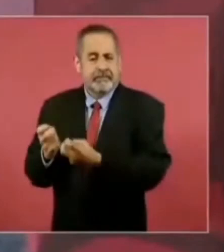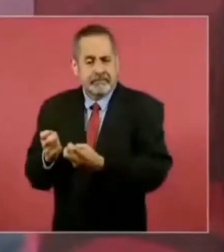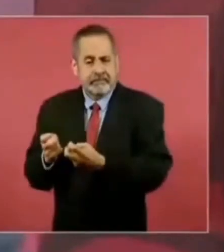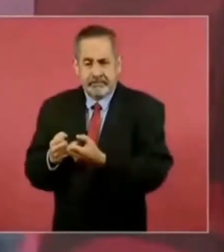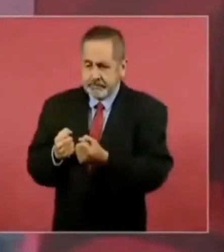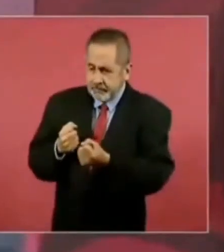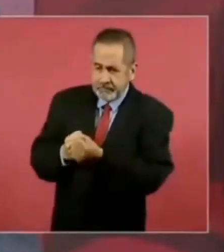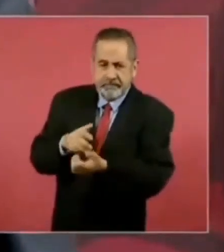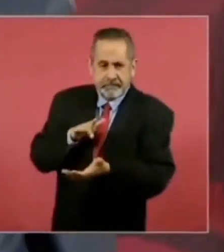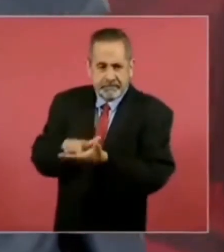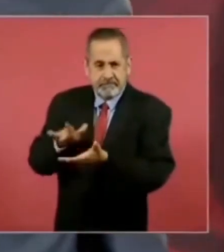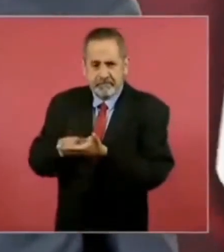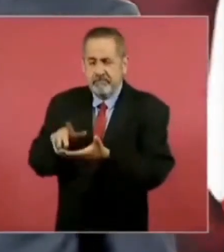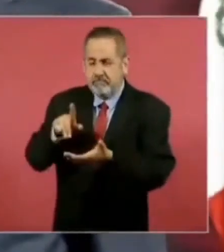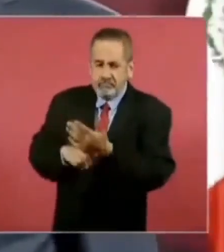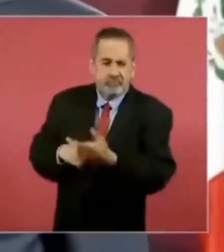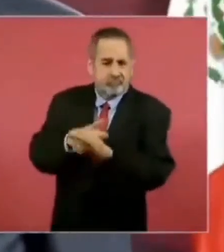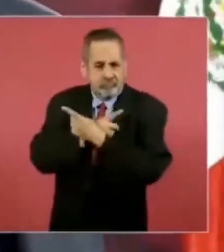fortalecer nuestros valores,